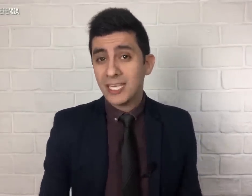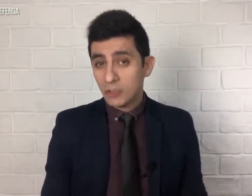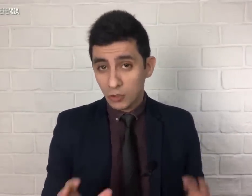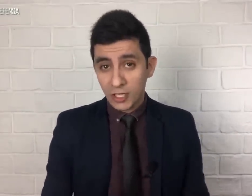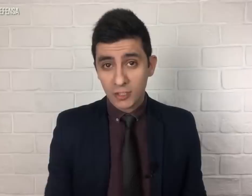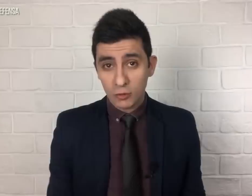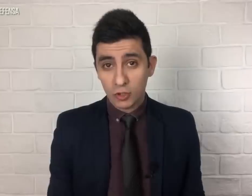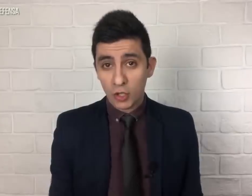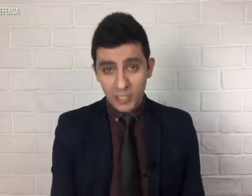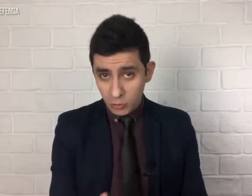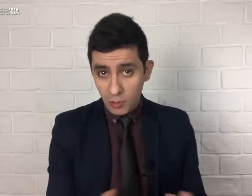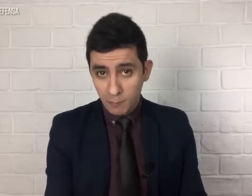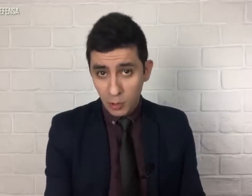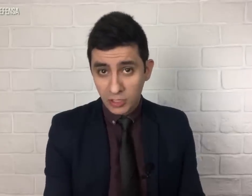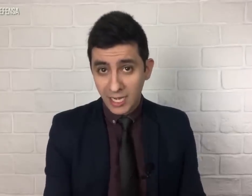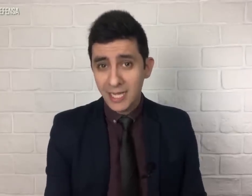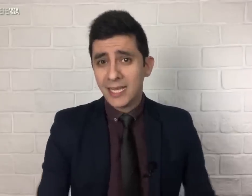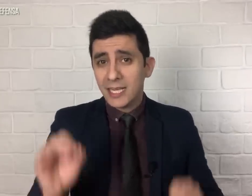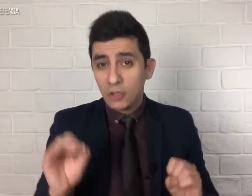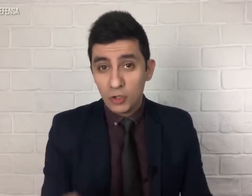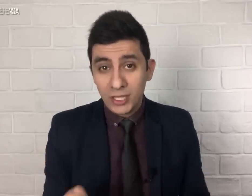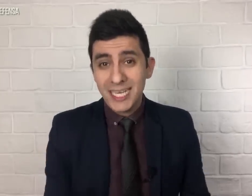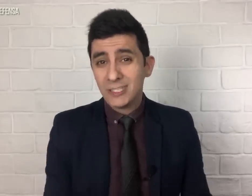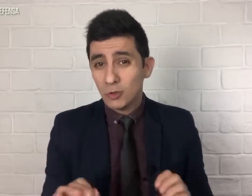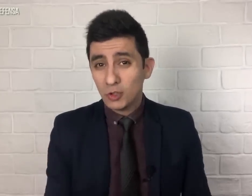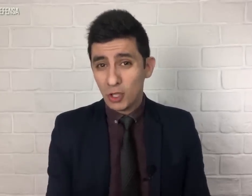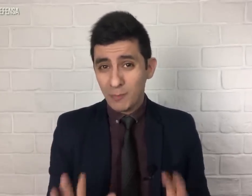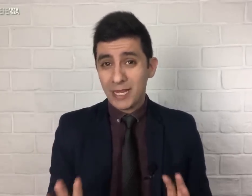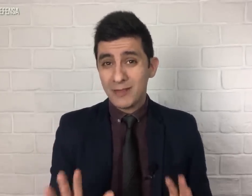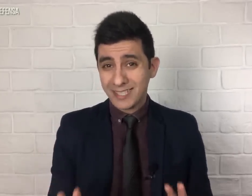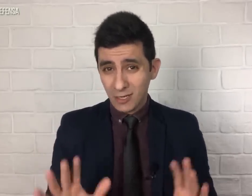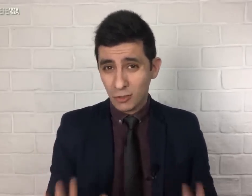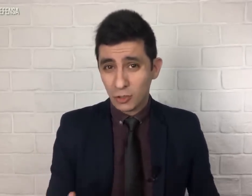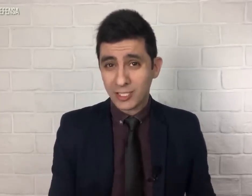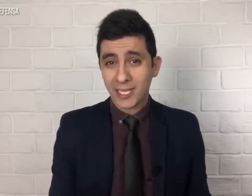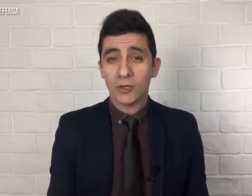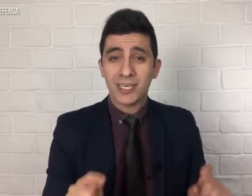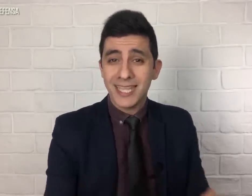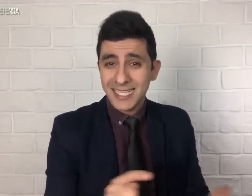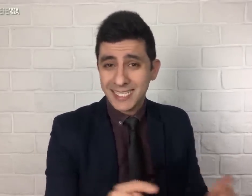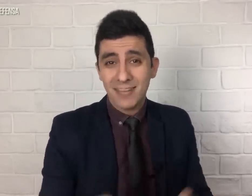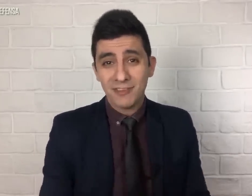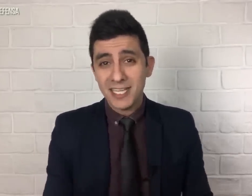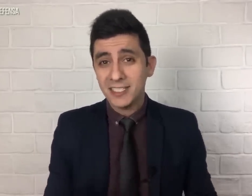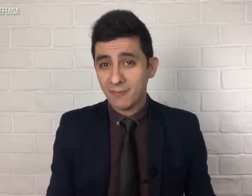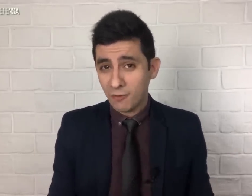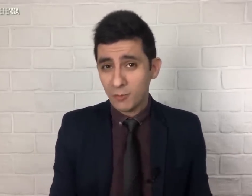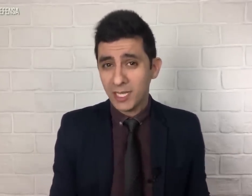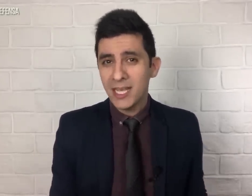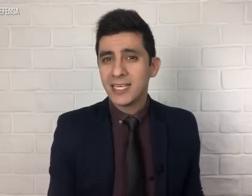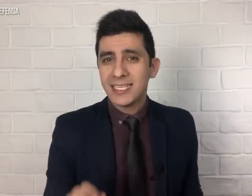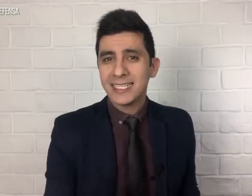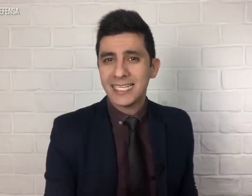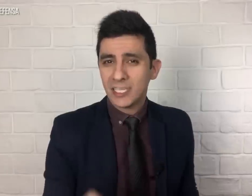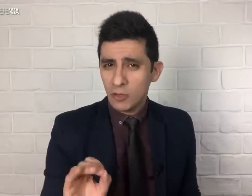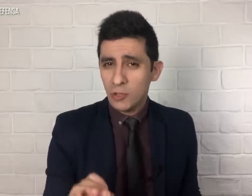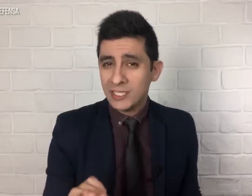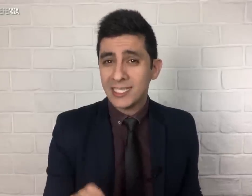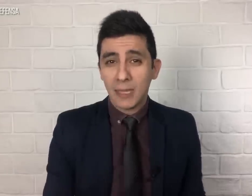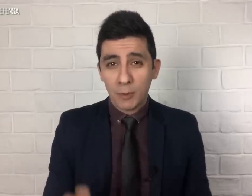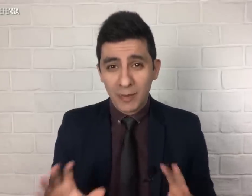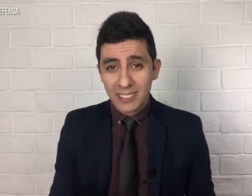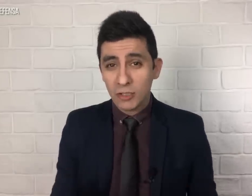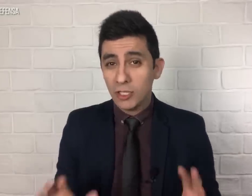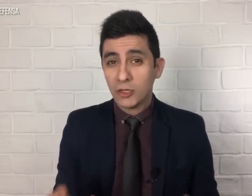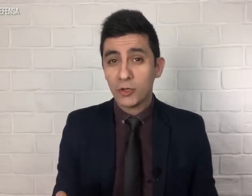estoy yo que encontré la solución esto exp posta encontré la solución para evitar los contagios Quédate hasta el final de este informe y entérate Cómo